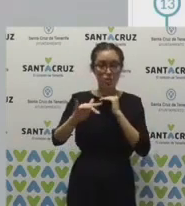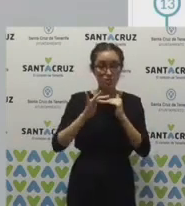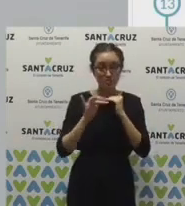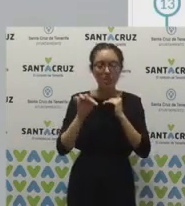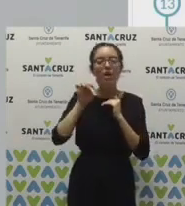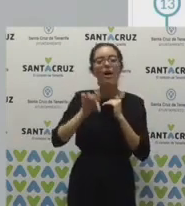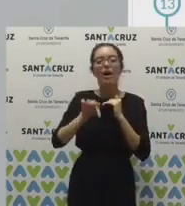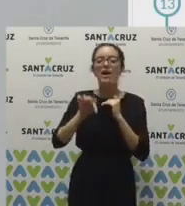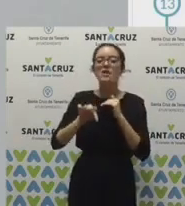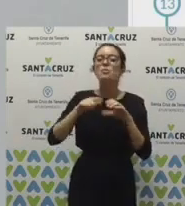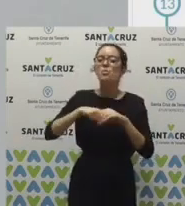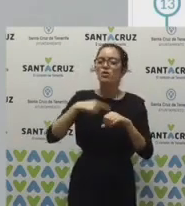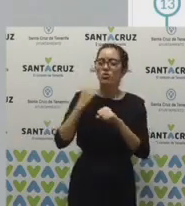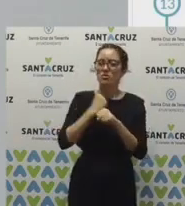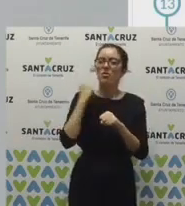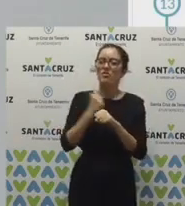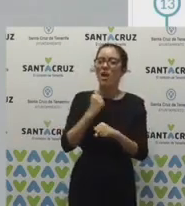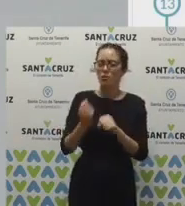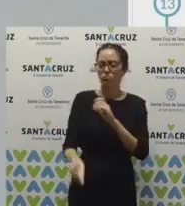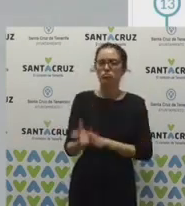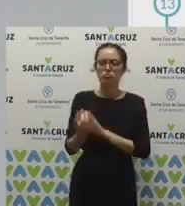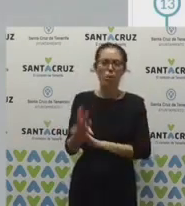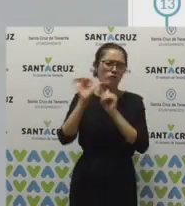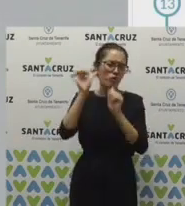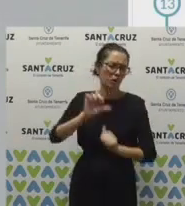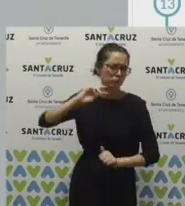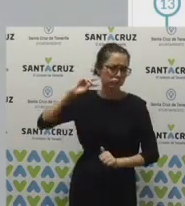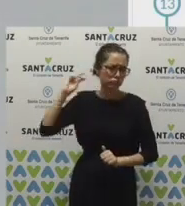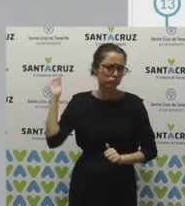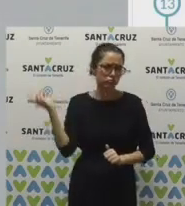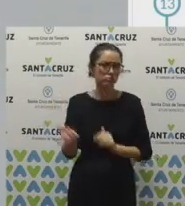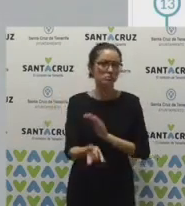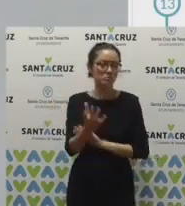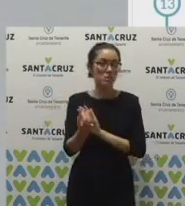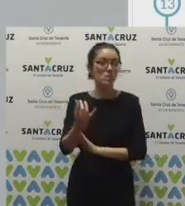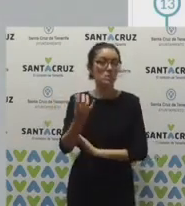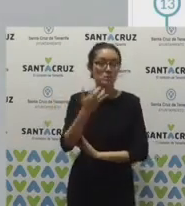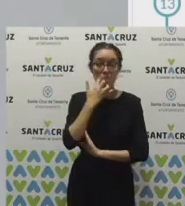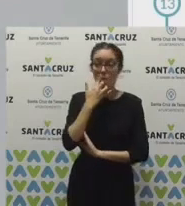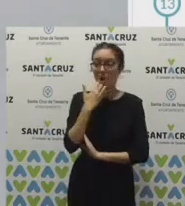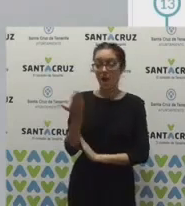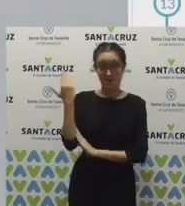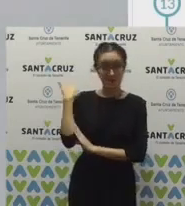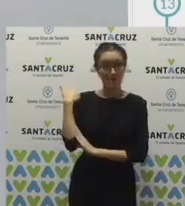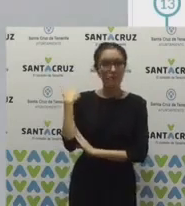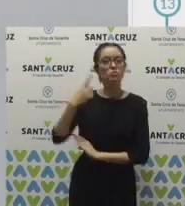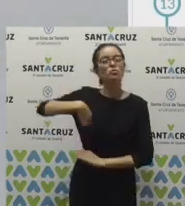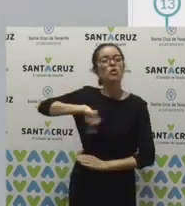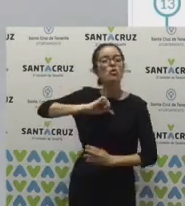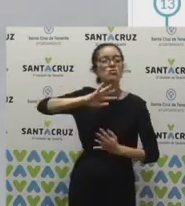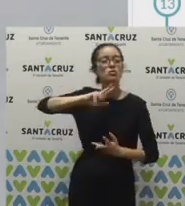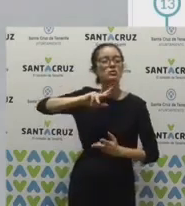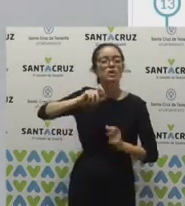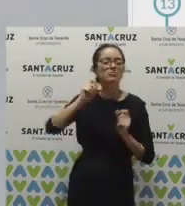de trabajo de muchísimas maneras ahora bien ayer mismo conocimos la noticia de que el único acceso al mar